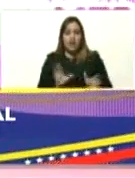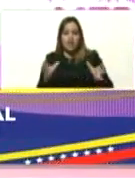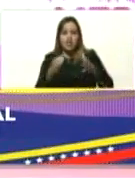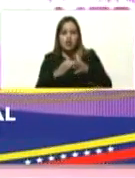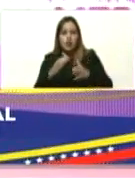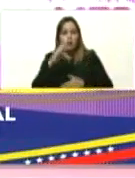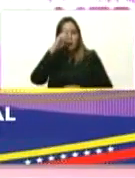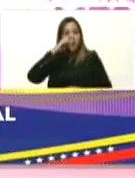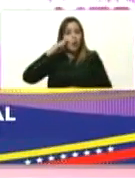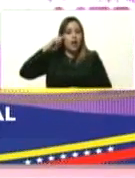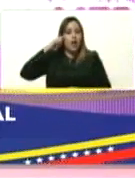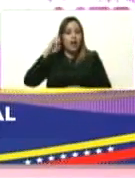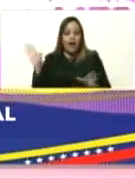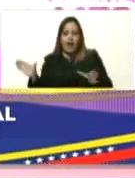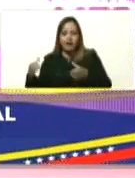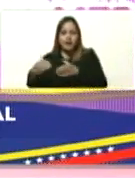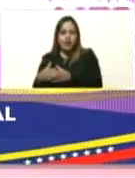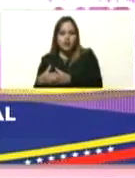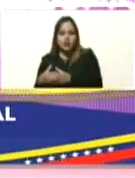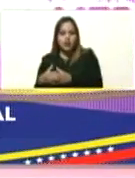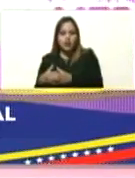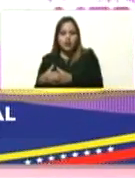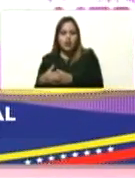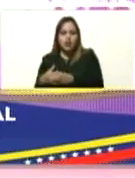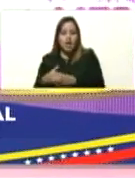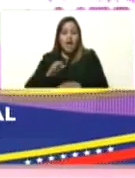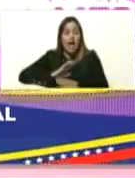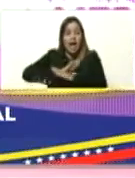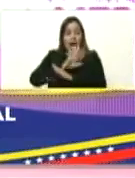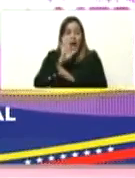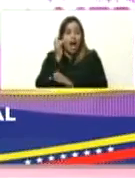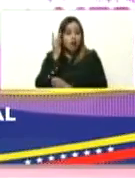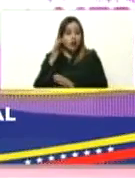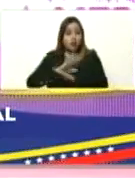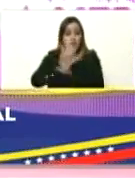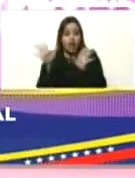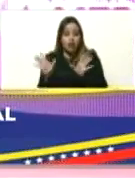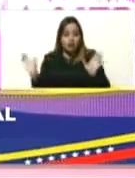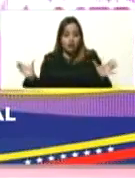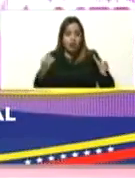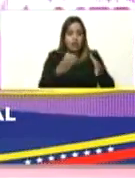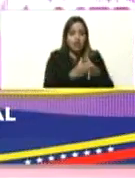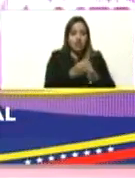morada, la estación turquesa y la estación verde.